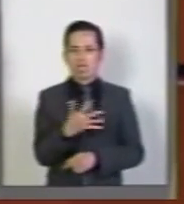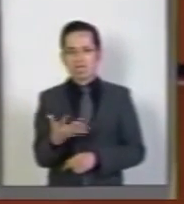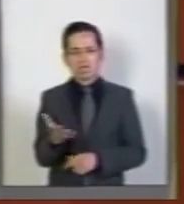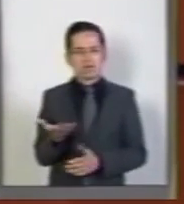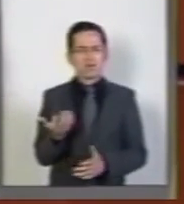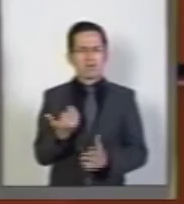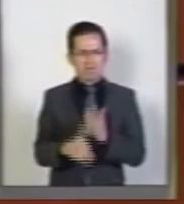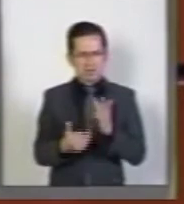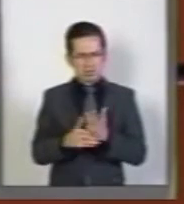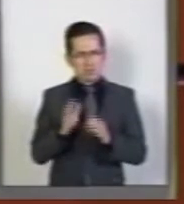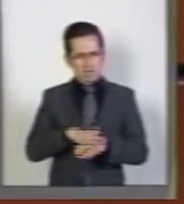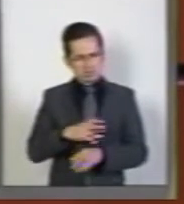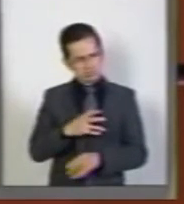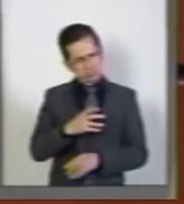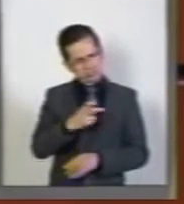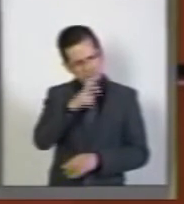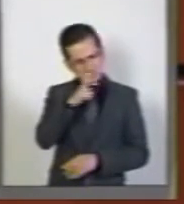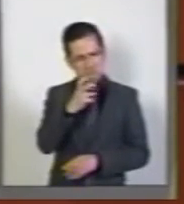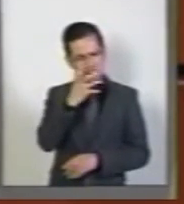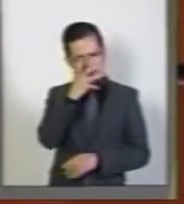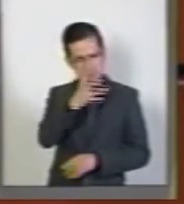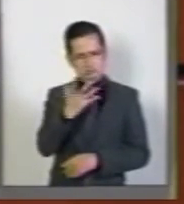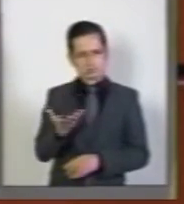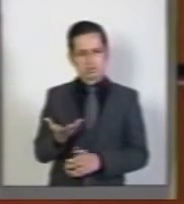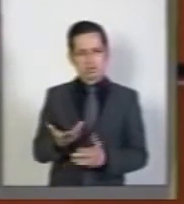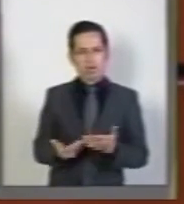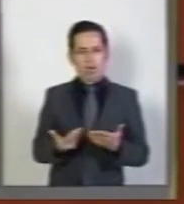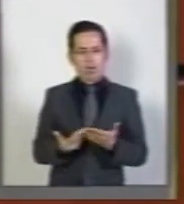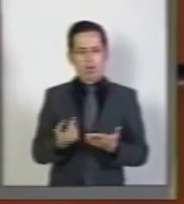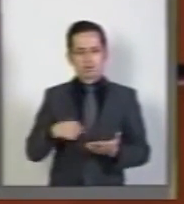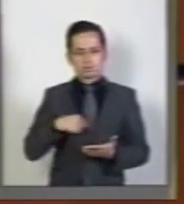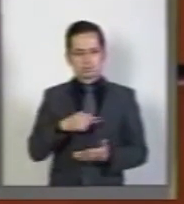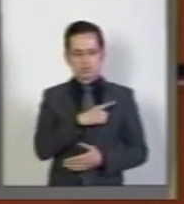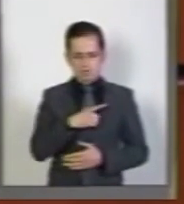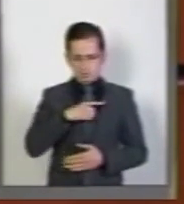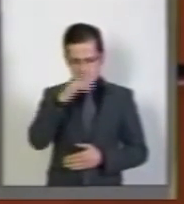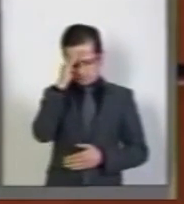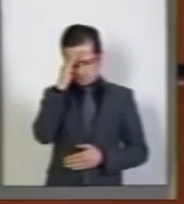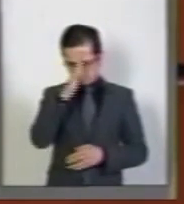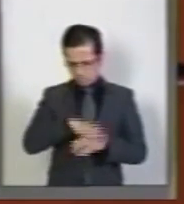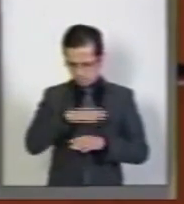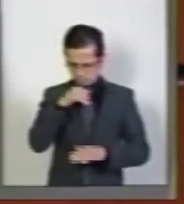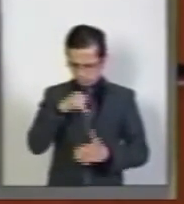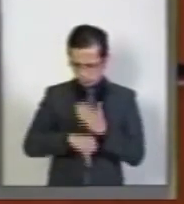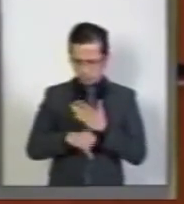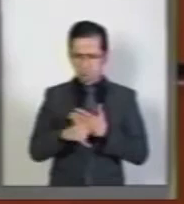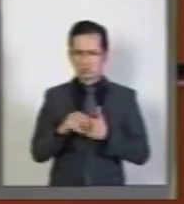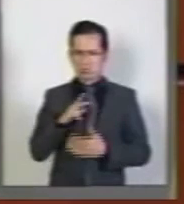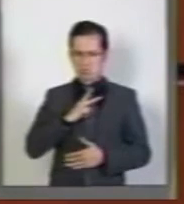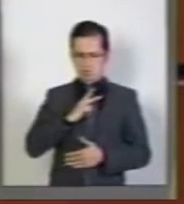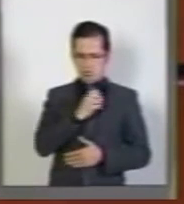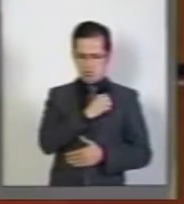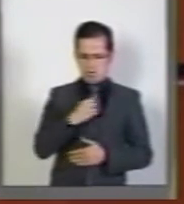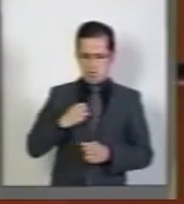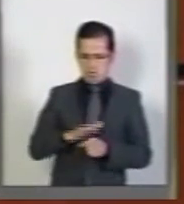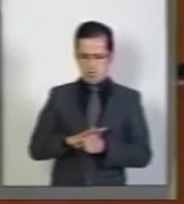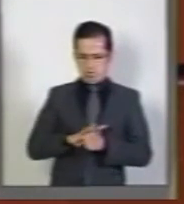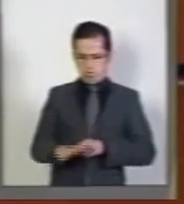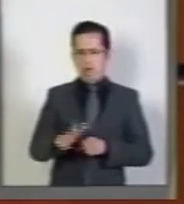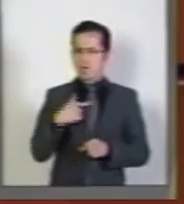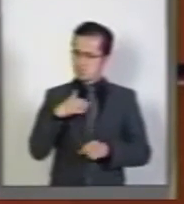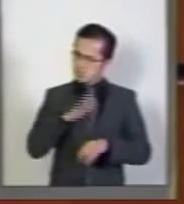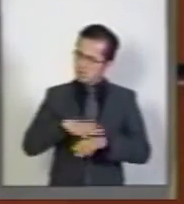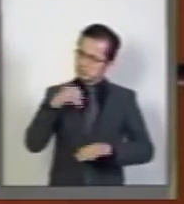hacer un llamado de conciencia. Nuestro deber era ir a fondo y reformar también el artículo